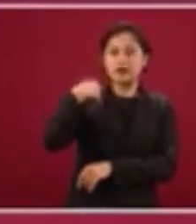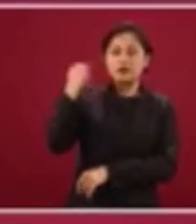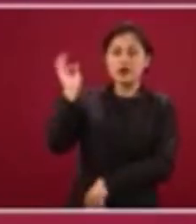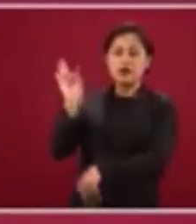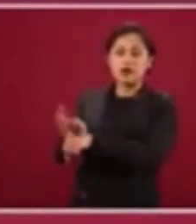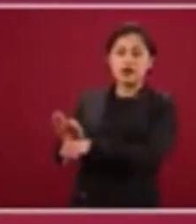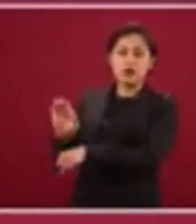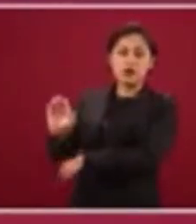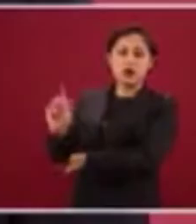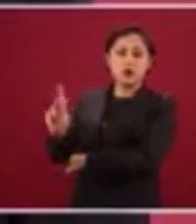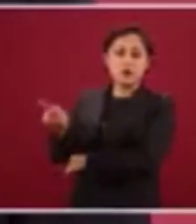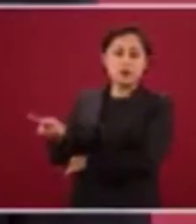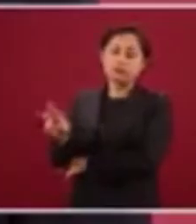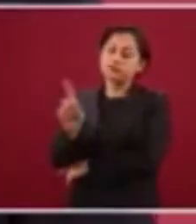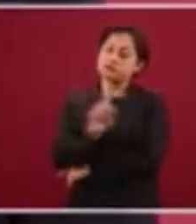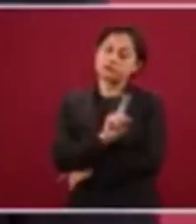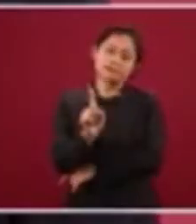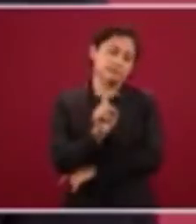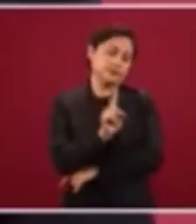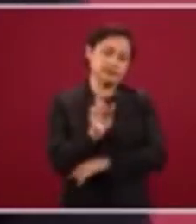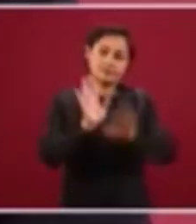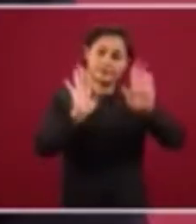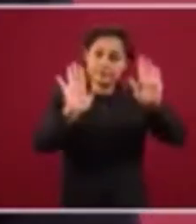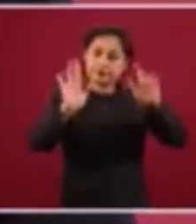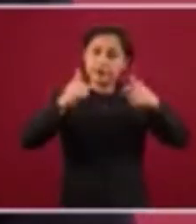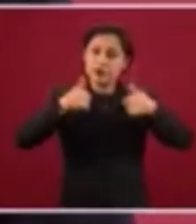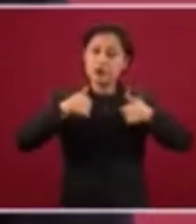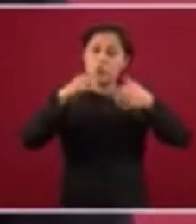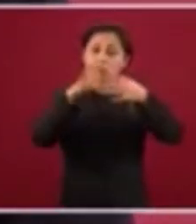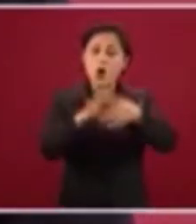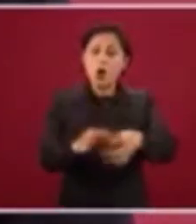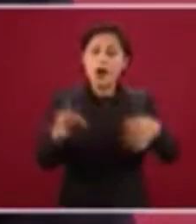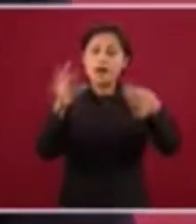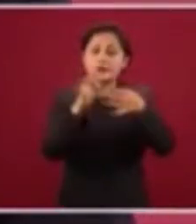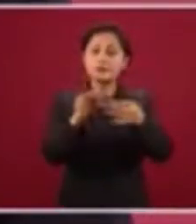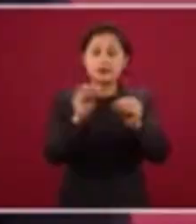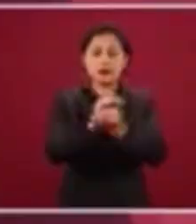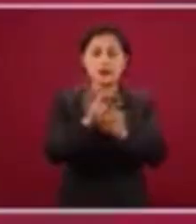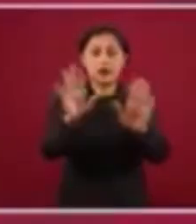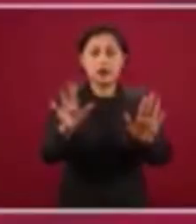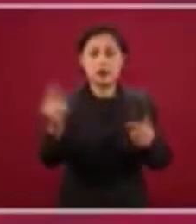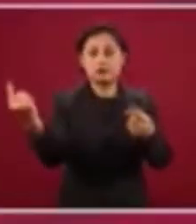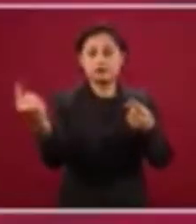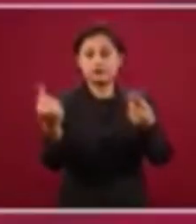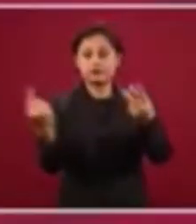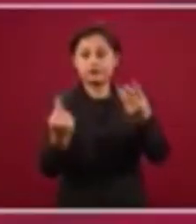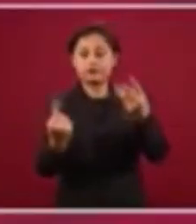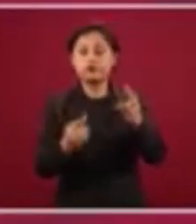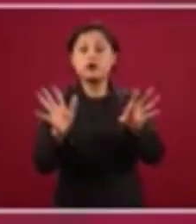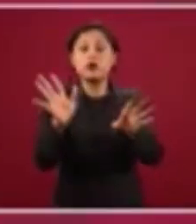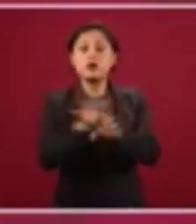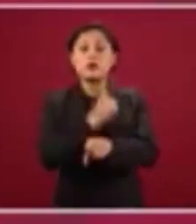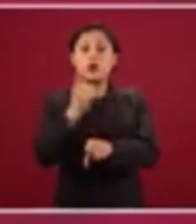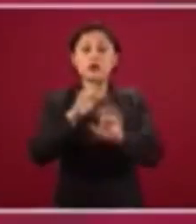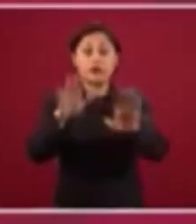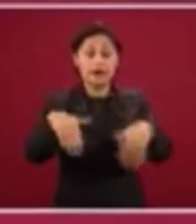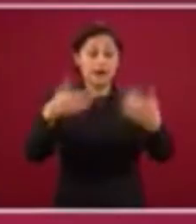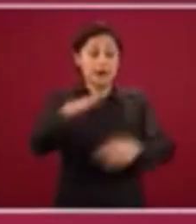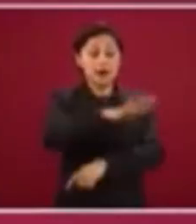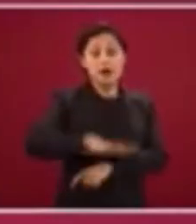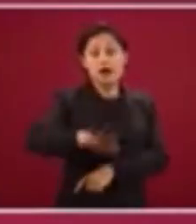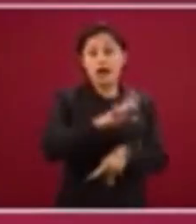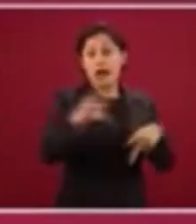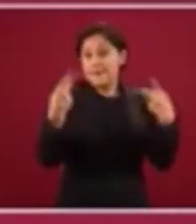malinterpretarlo. Estoy haciendo una explicación porque la gente, que es lo que más me importa, tiene que